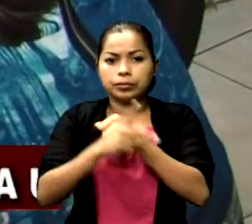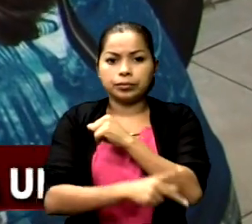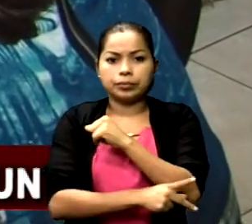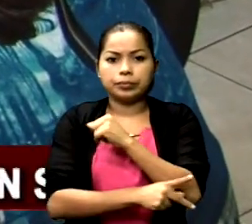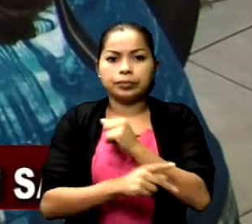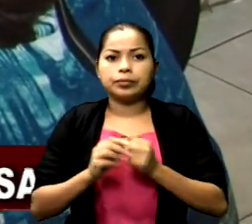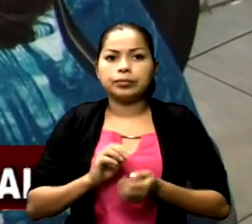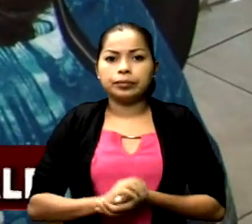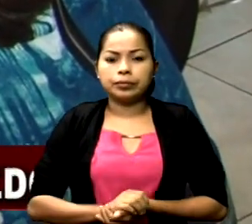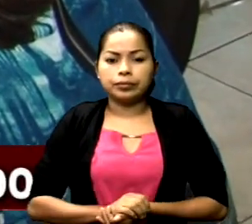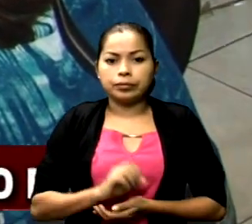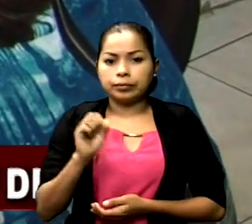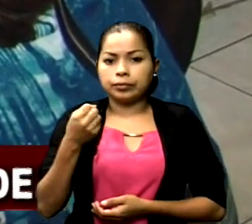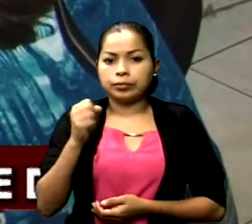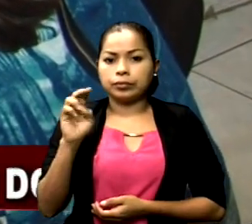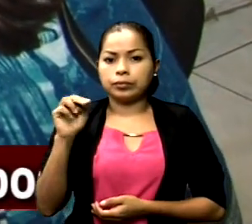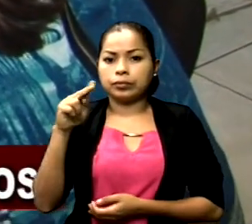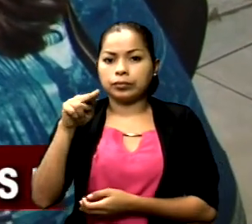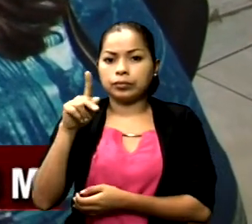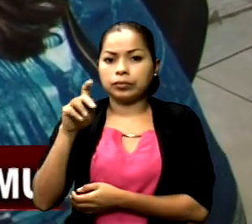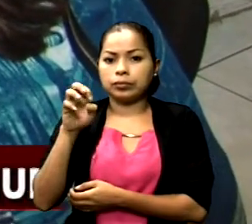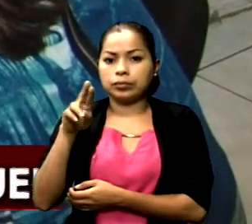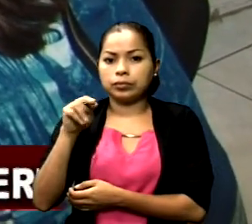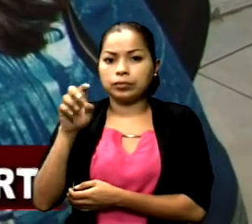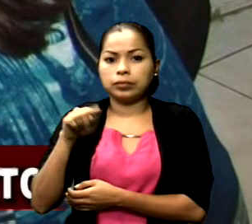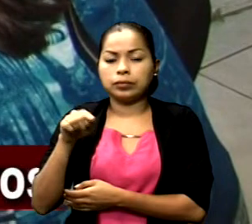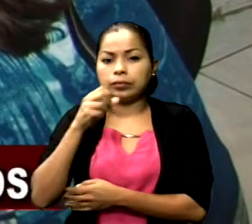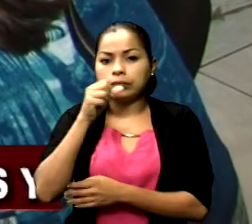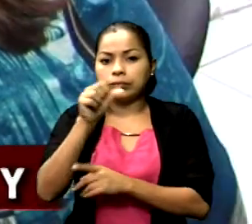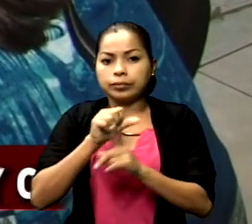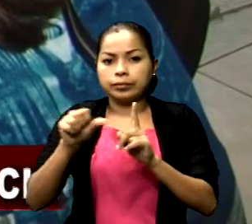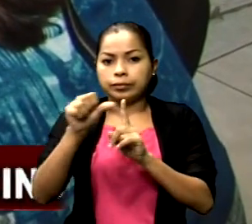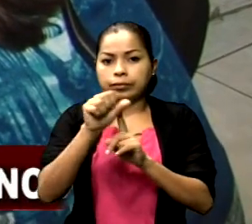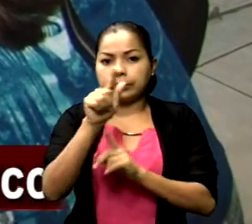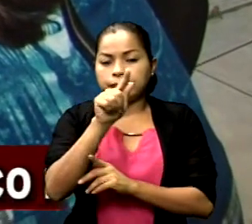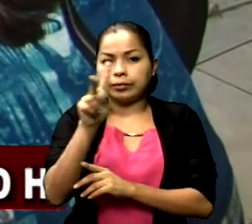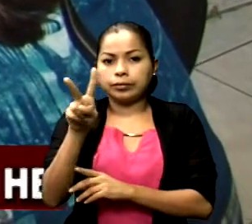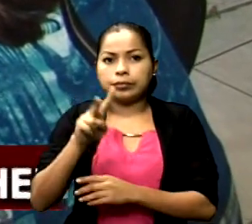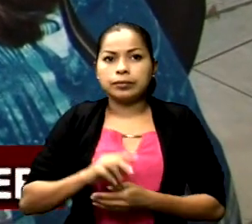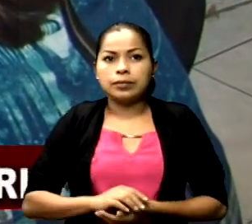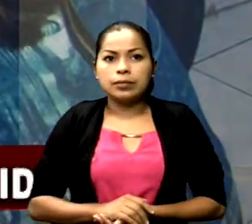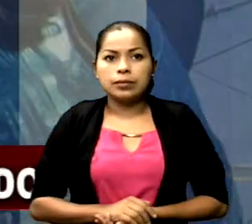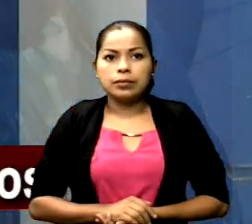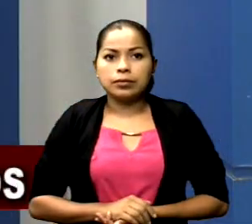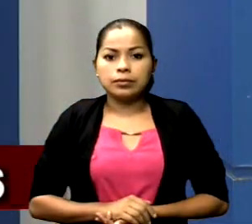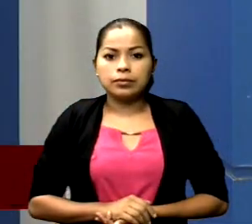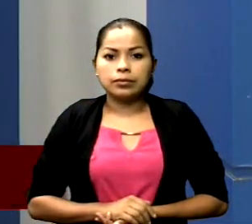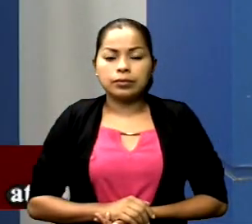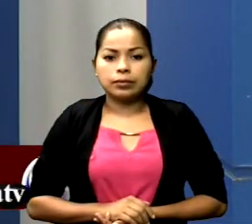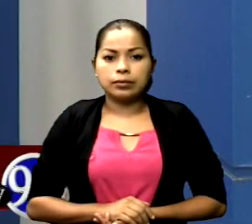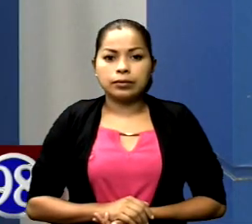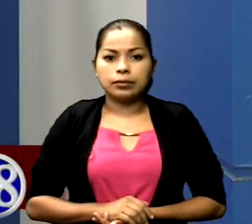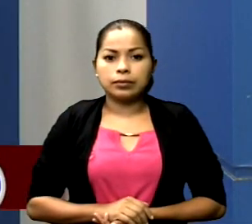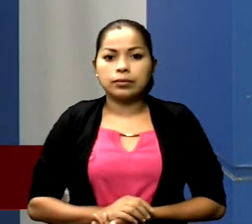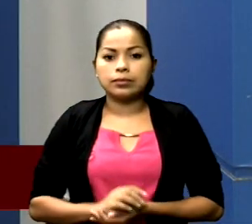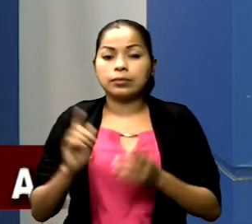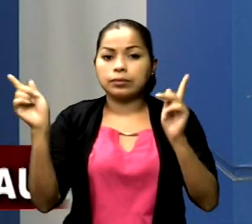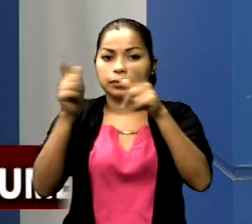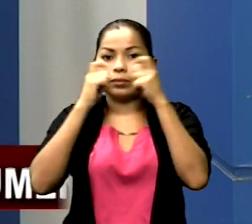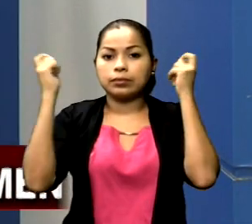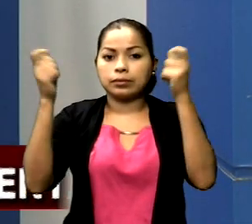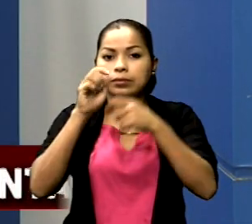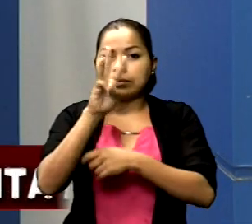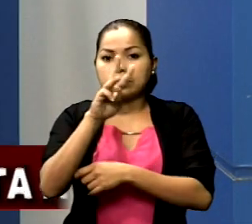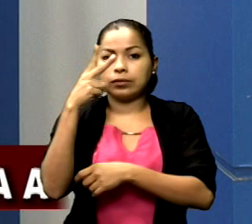República. Susana Pérez Villalta, Noticias Asamblea TV. En conmemoración